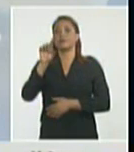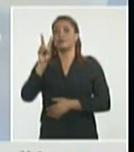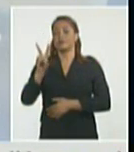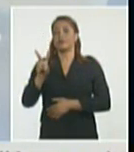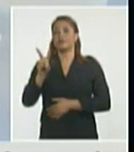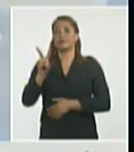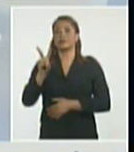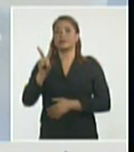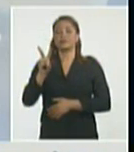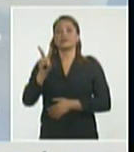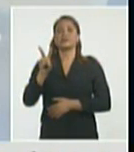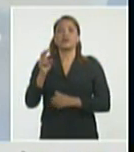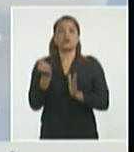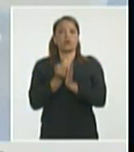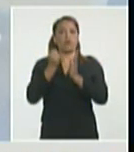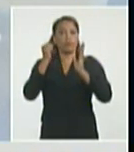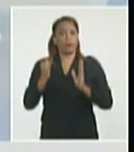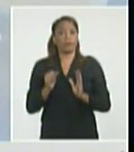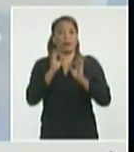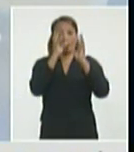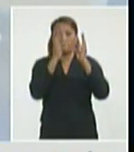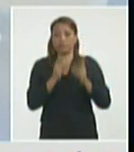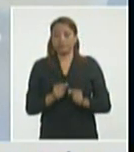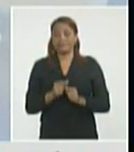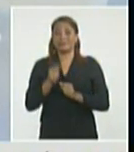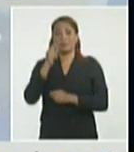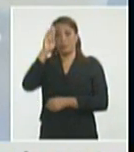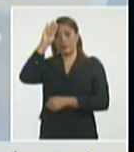5.892 y una cifra de confirmados activos